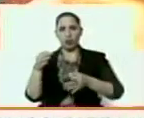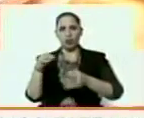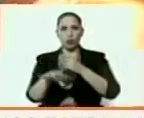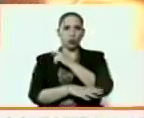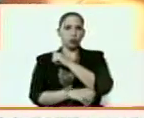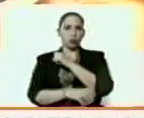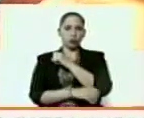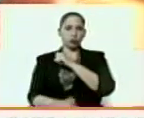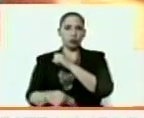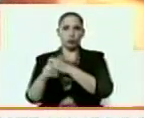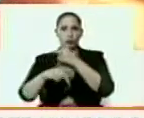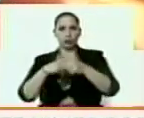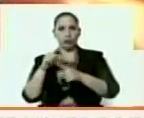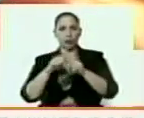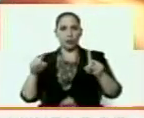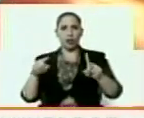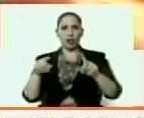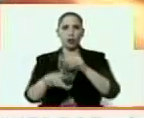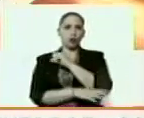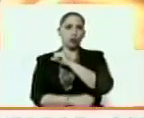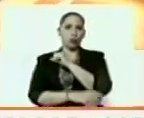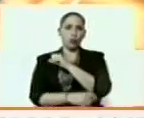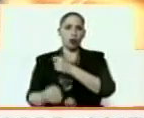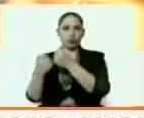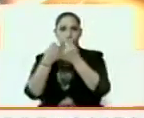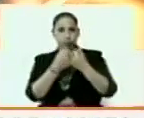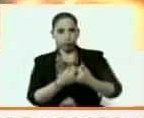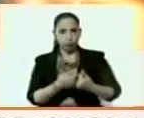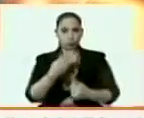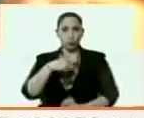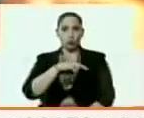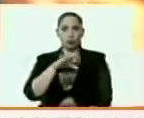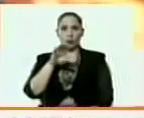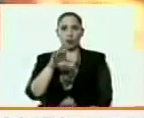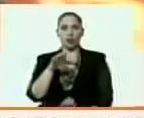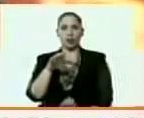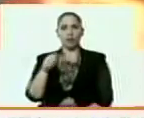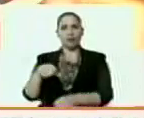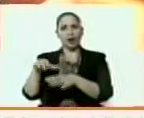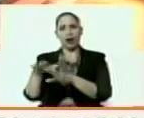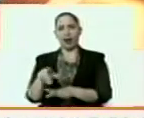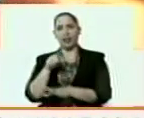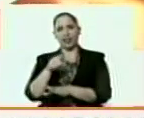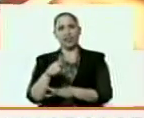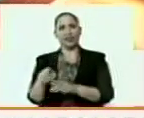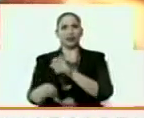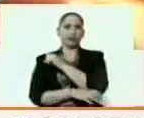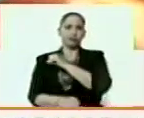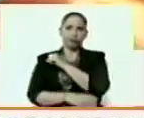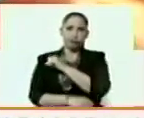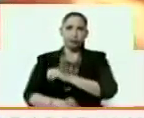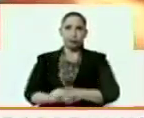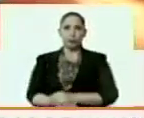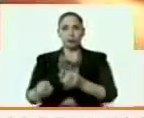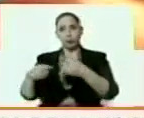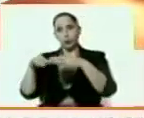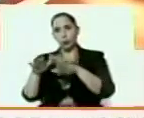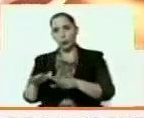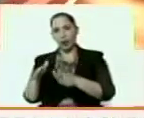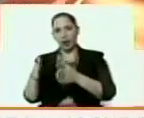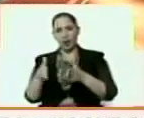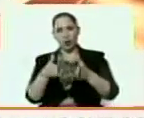para apoderarse de los activos de nuestra patria, que cesen ese tipo de atajos, que cesen ese tipo de